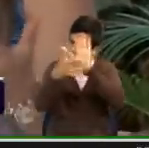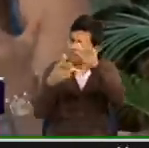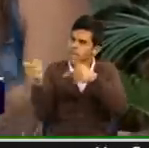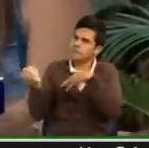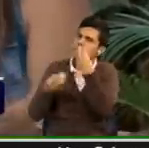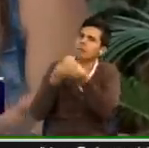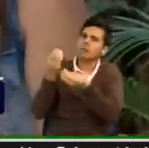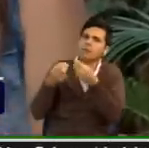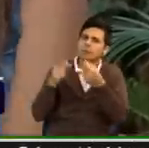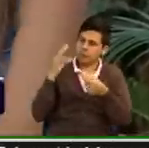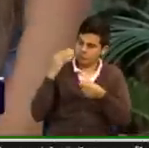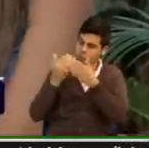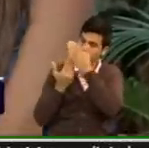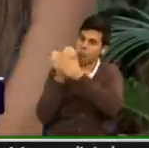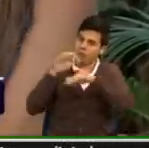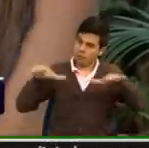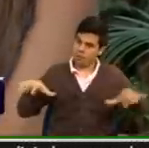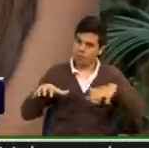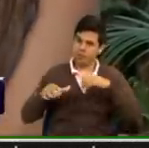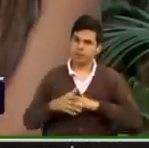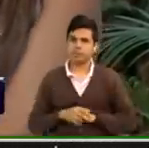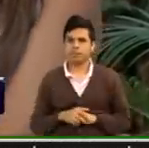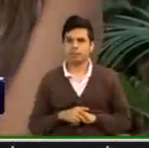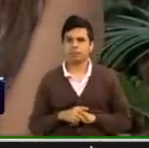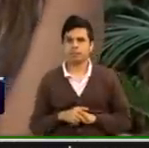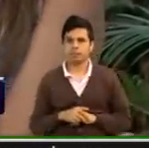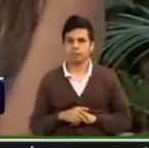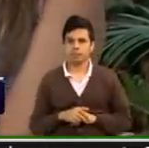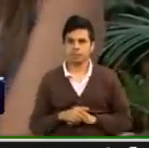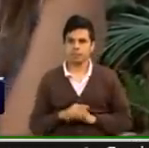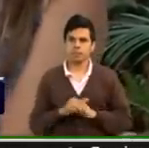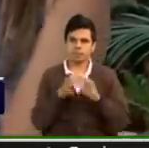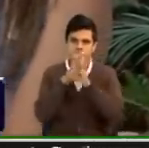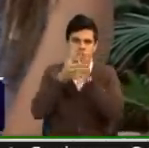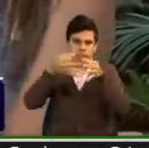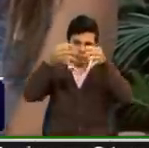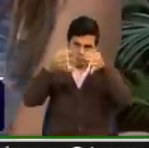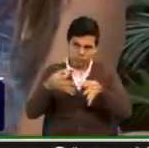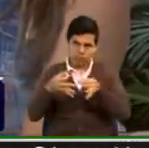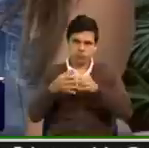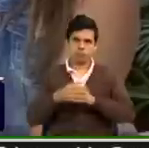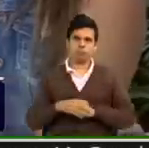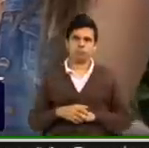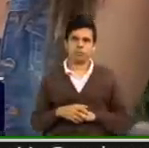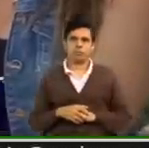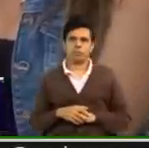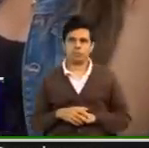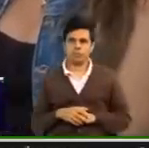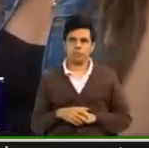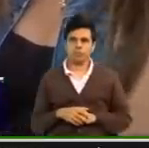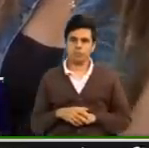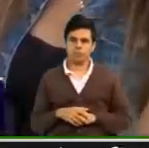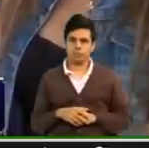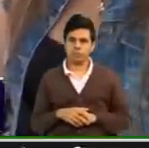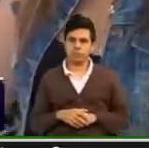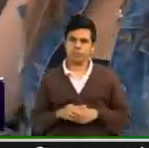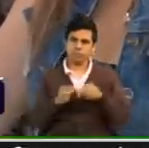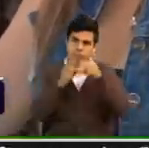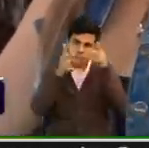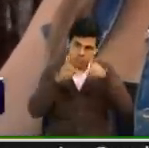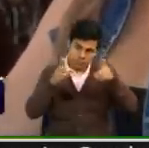las personas, tu nueva experiencia. Pues lo puntual es que las